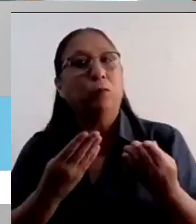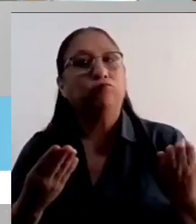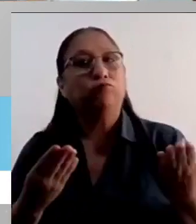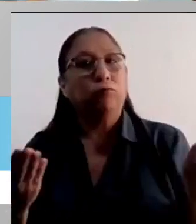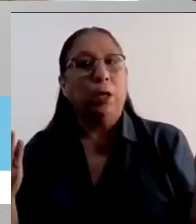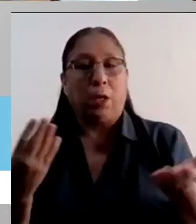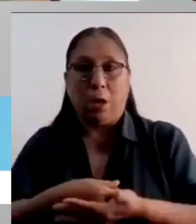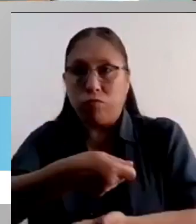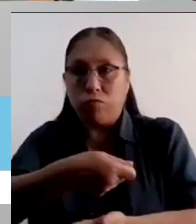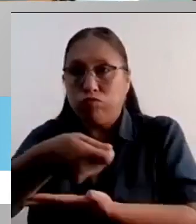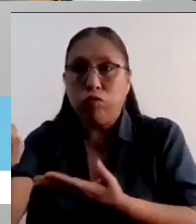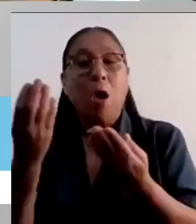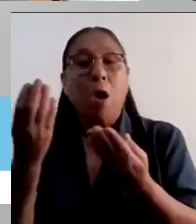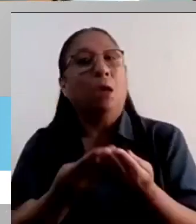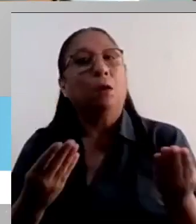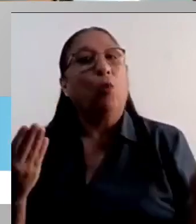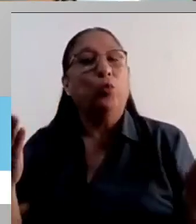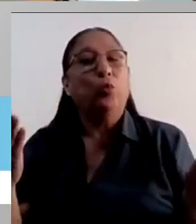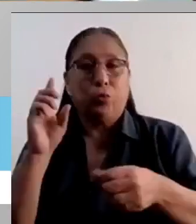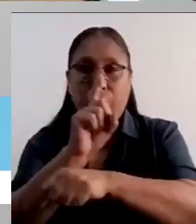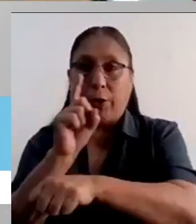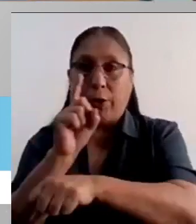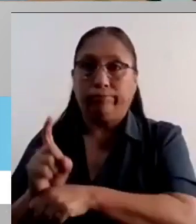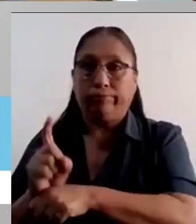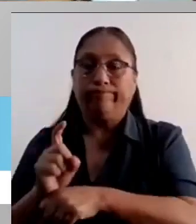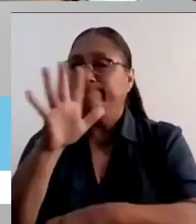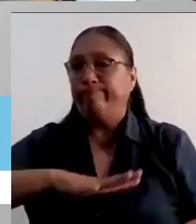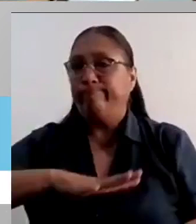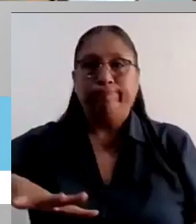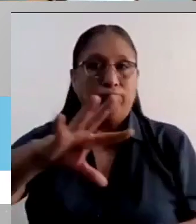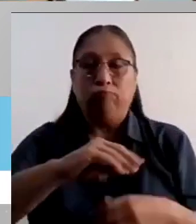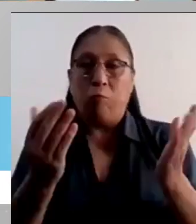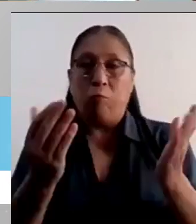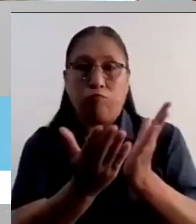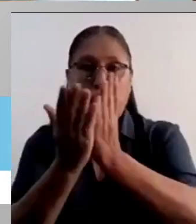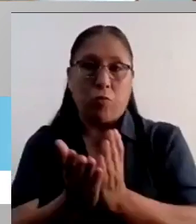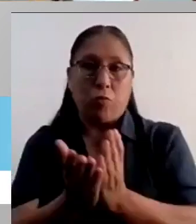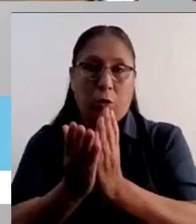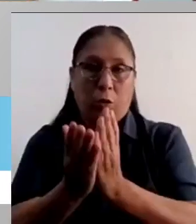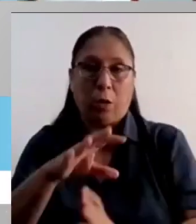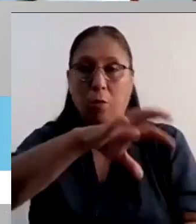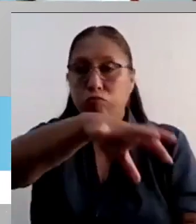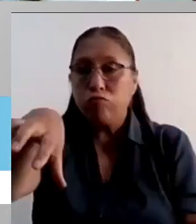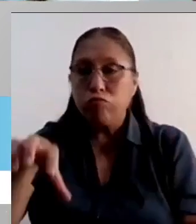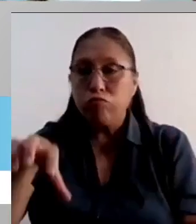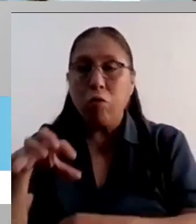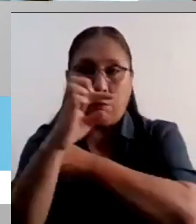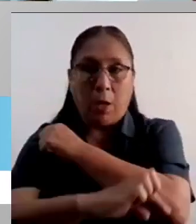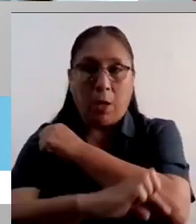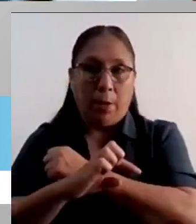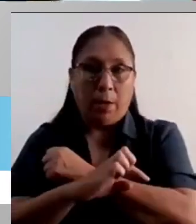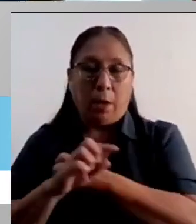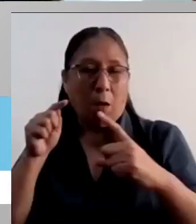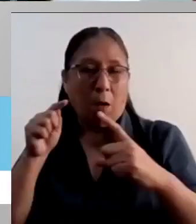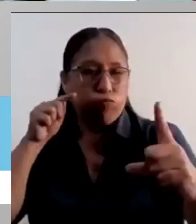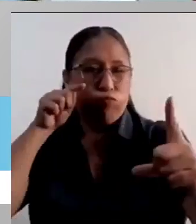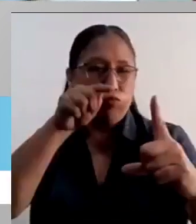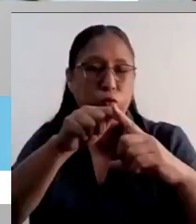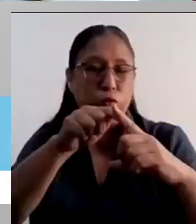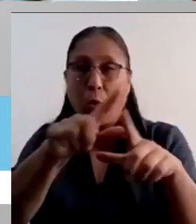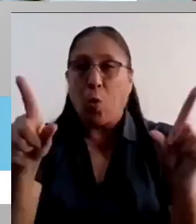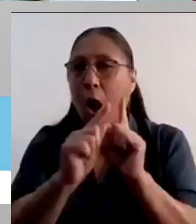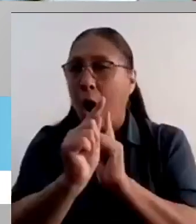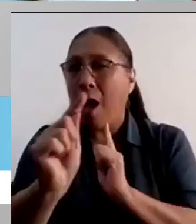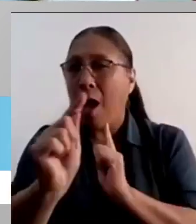materiales y recursos educativos en todas las escuelas del territorio, ¿no? Llegando a los lugares más lejanos